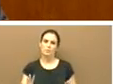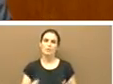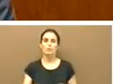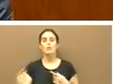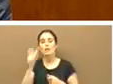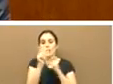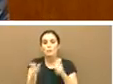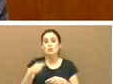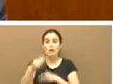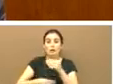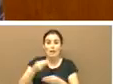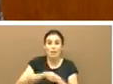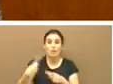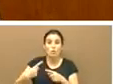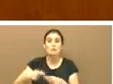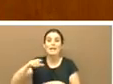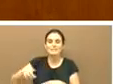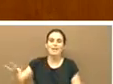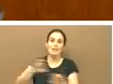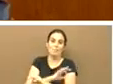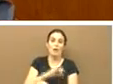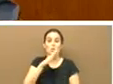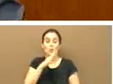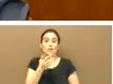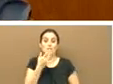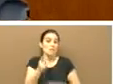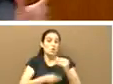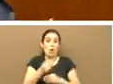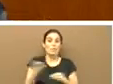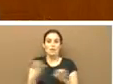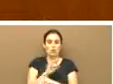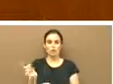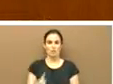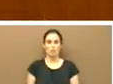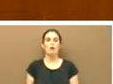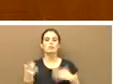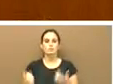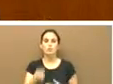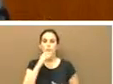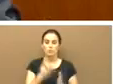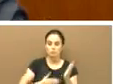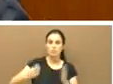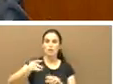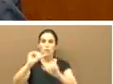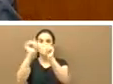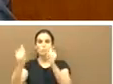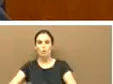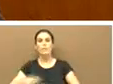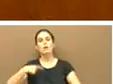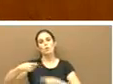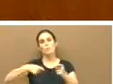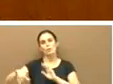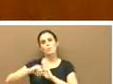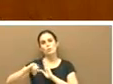hace, no el que no hace. Por eso, señorías, en el otro lado existe un modelo de comercio de